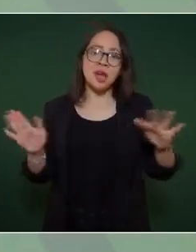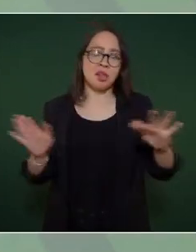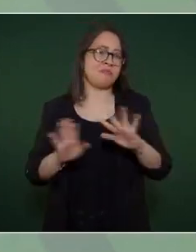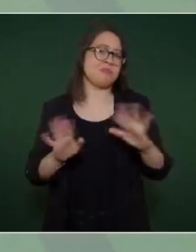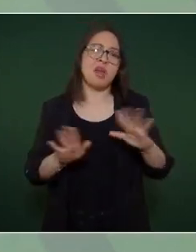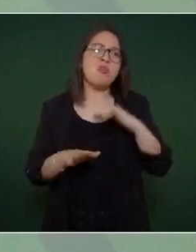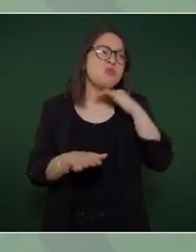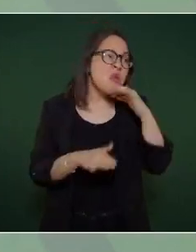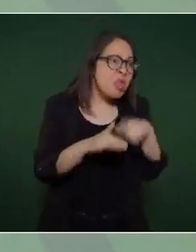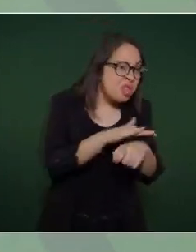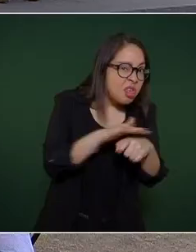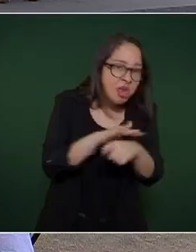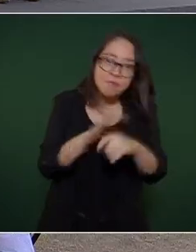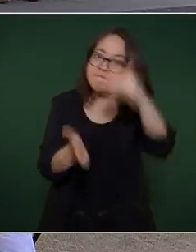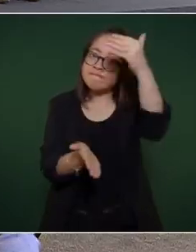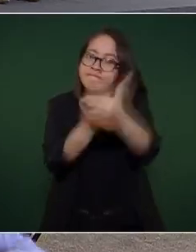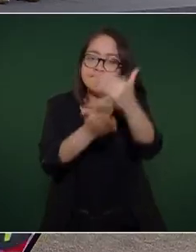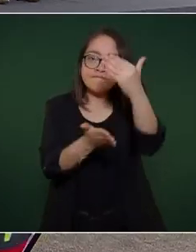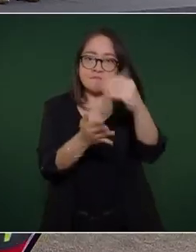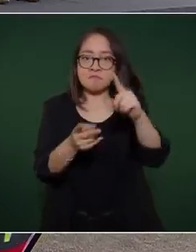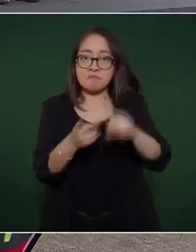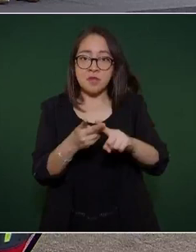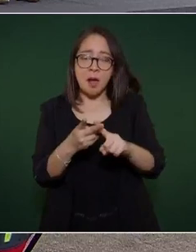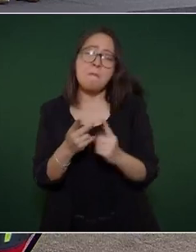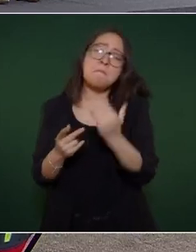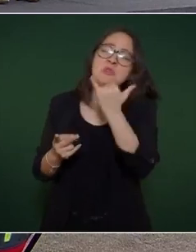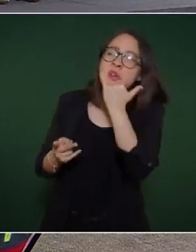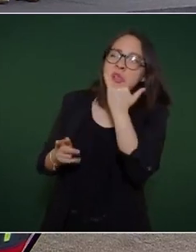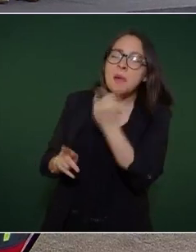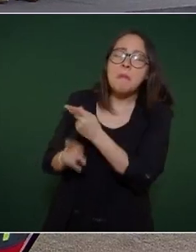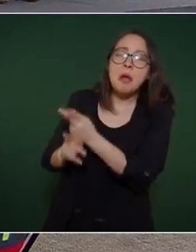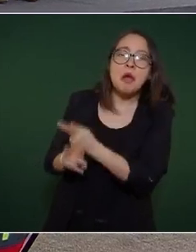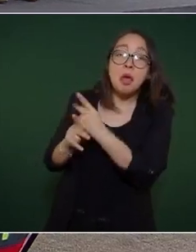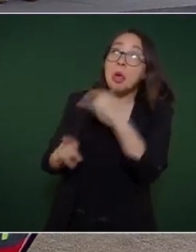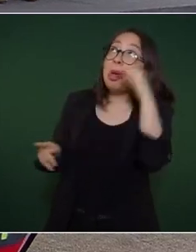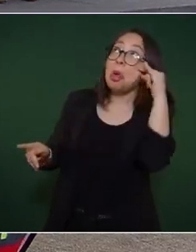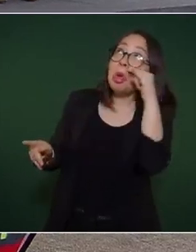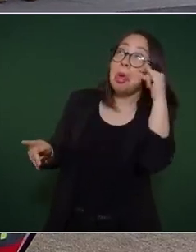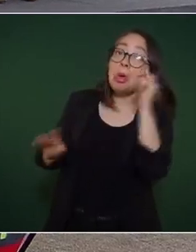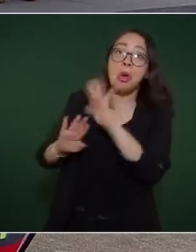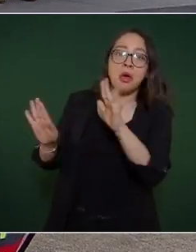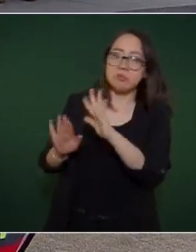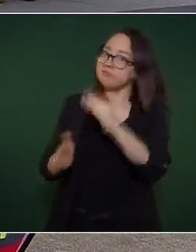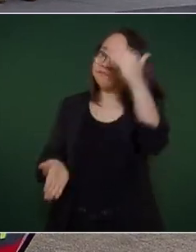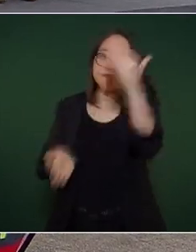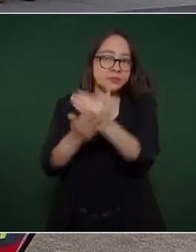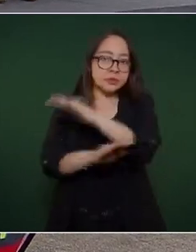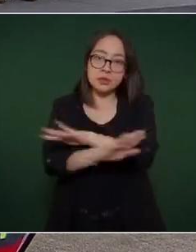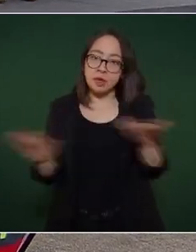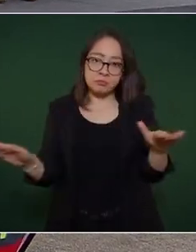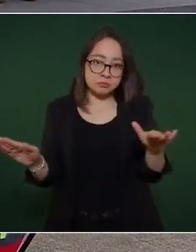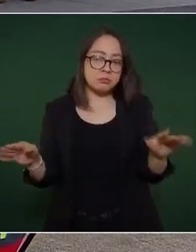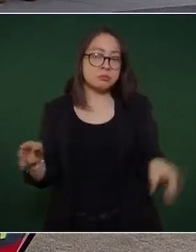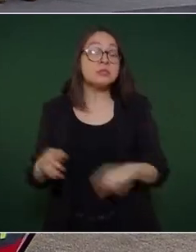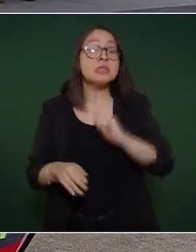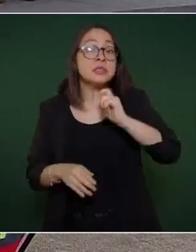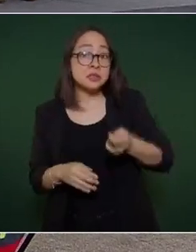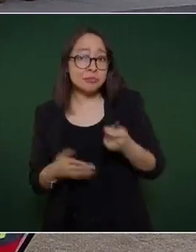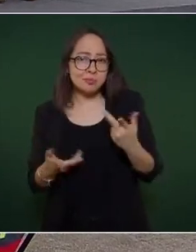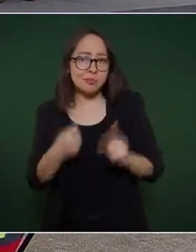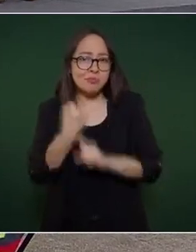Esa es la clave. El problema de México, desde luego que no es la falta de